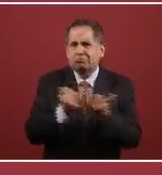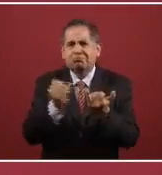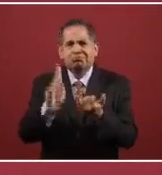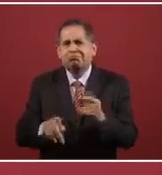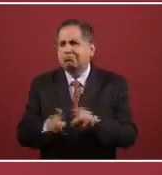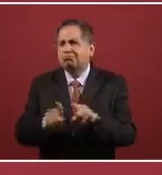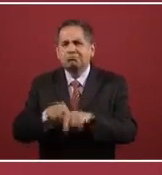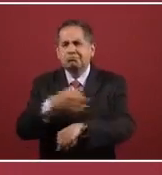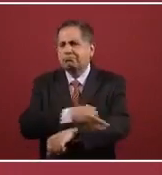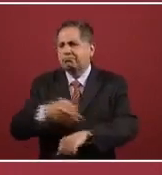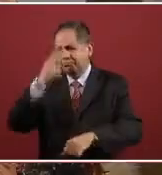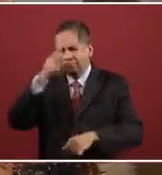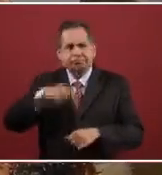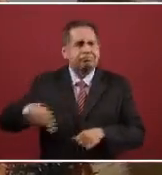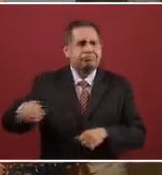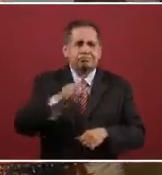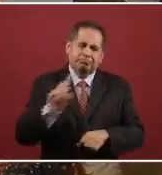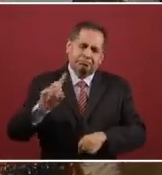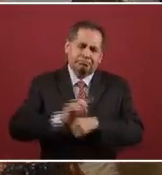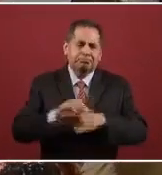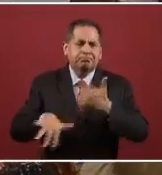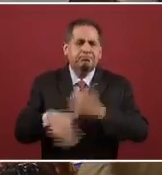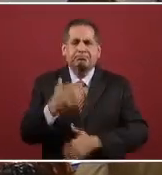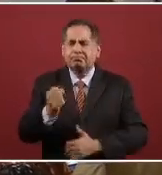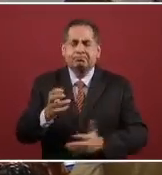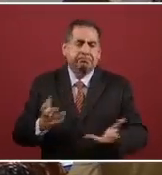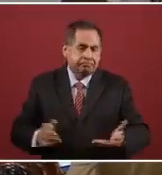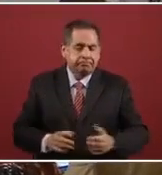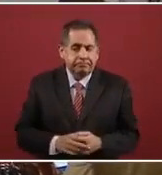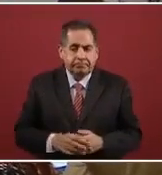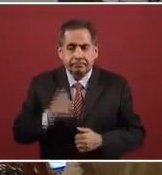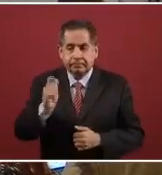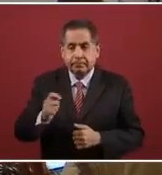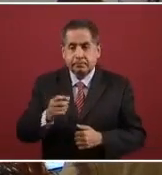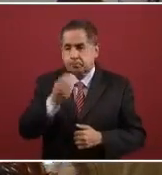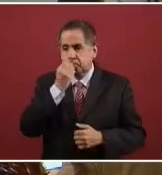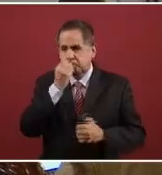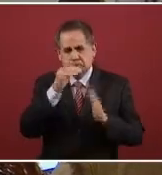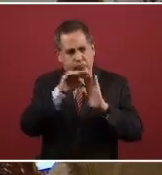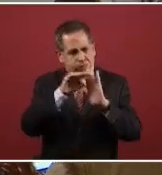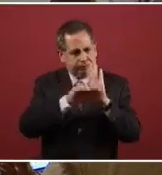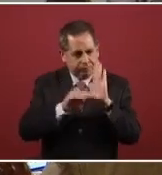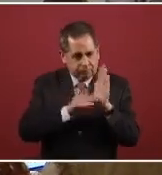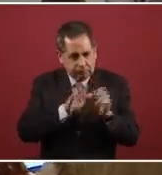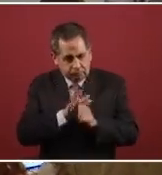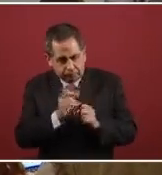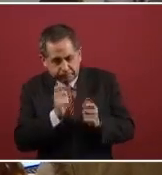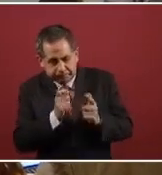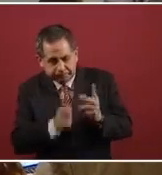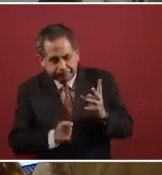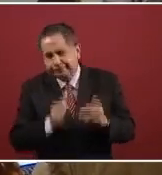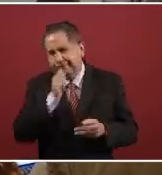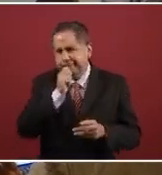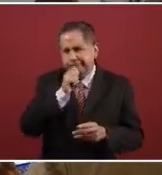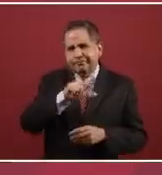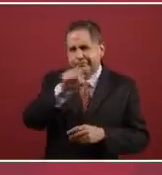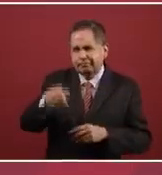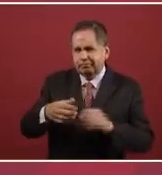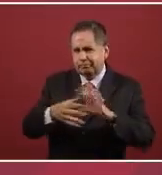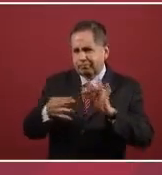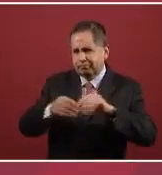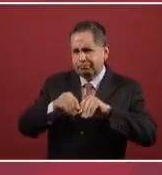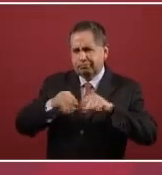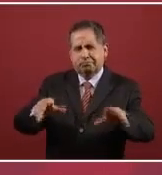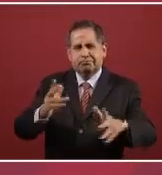familia mexicana el 15 de septiembre. El detalle del menú se lo debo, pero seguramente pronto se lo podremos dar a